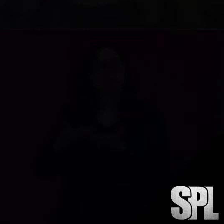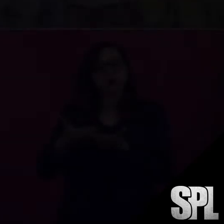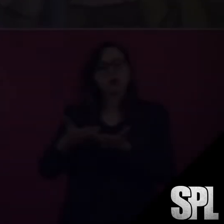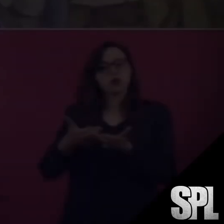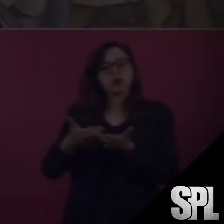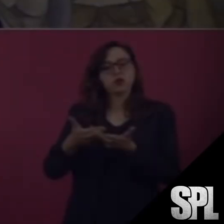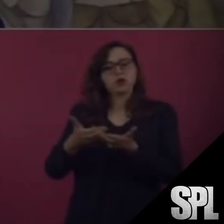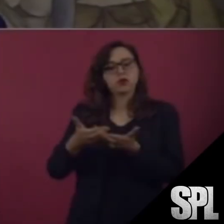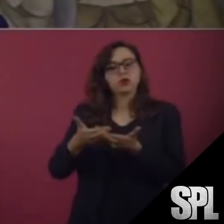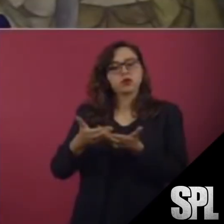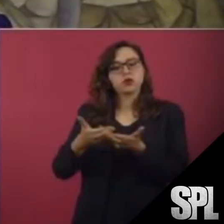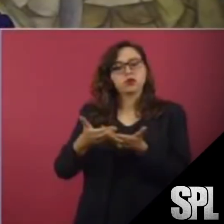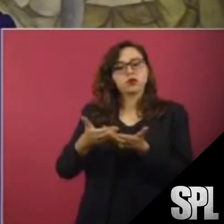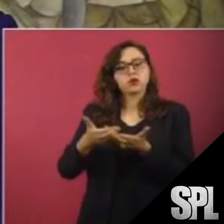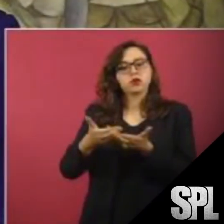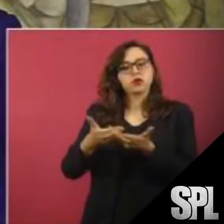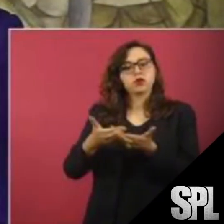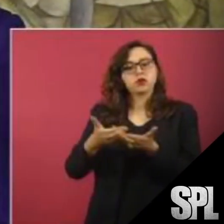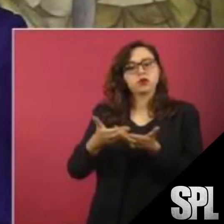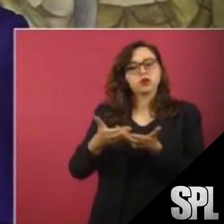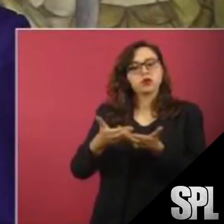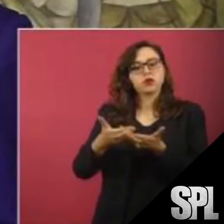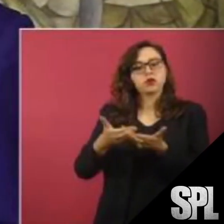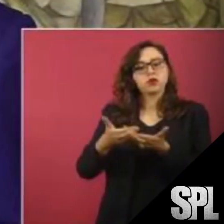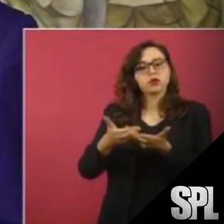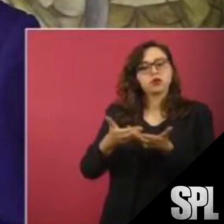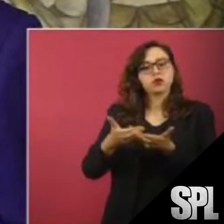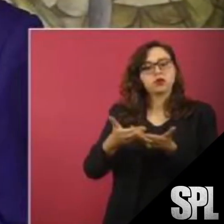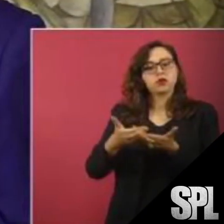8.887 a 10.057 pesos, es decir,